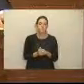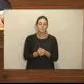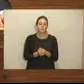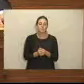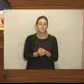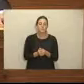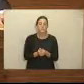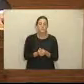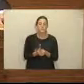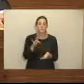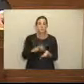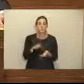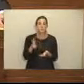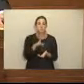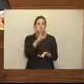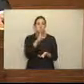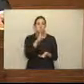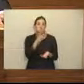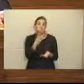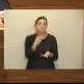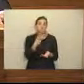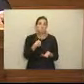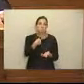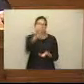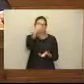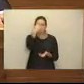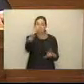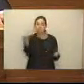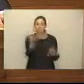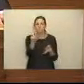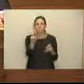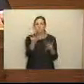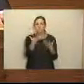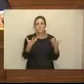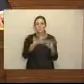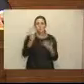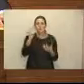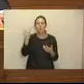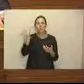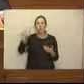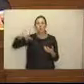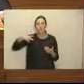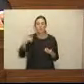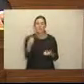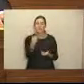su intervención, lo primero que me trae a la mente es una frase de Orwell, que